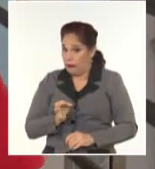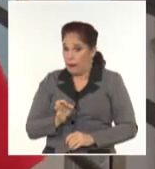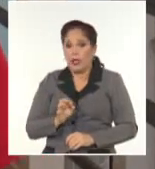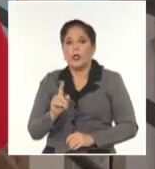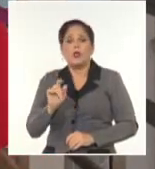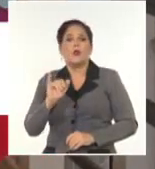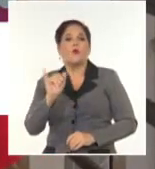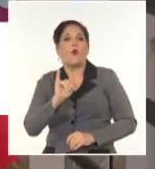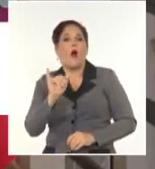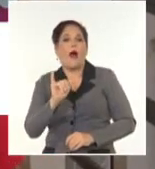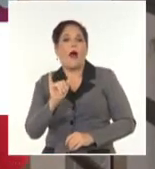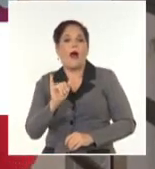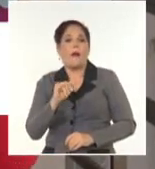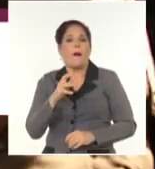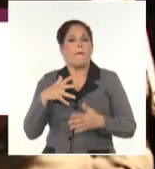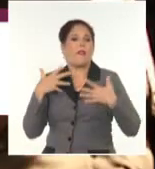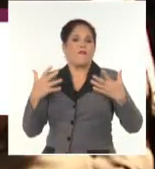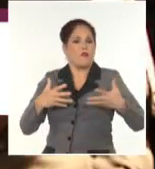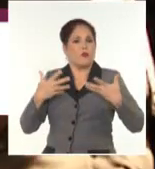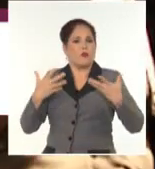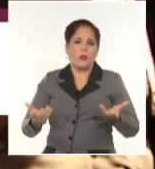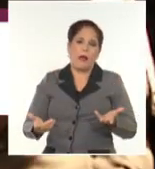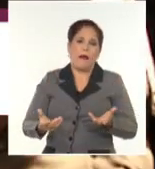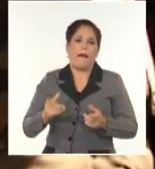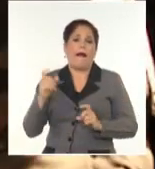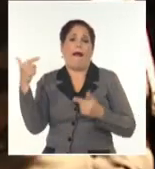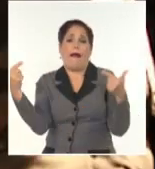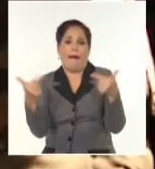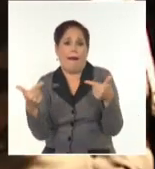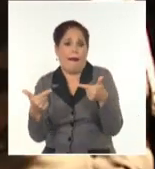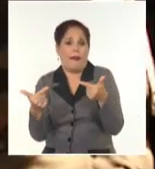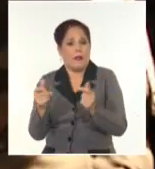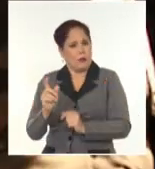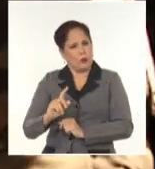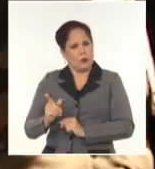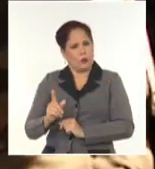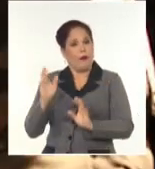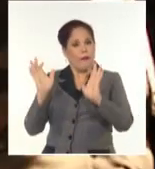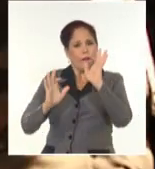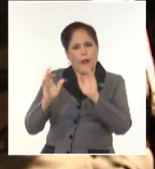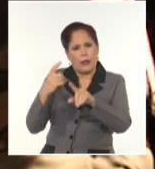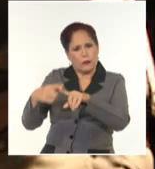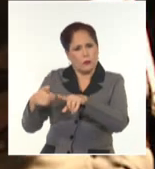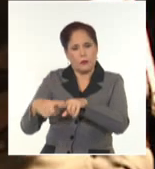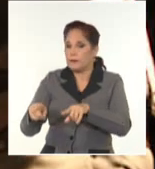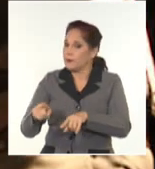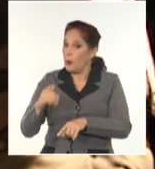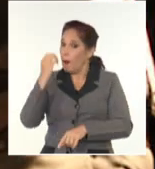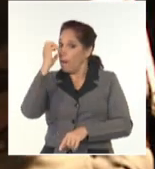signado a la diversión a veces que se asocia pues con fiestas de animación. El